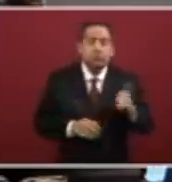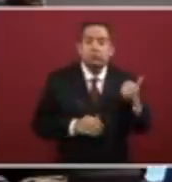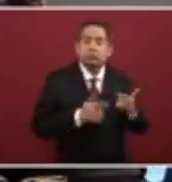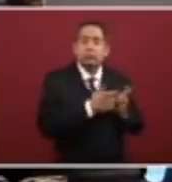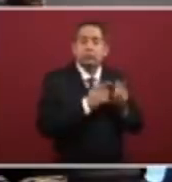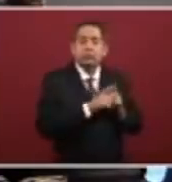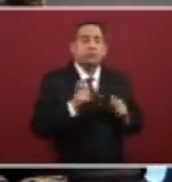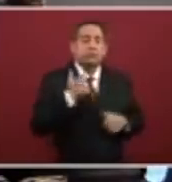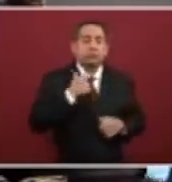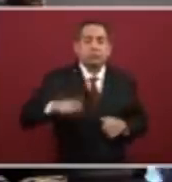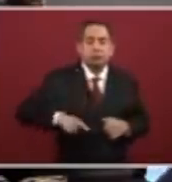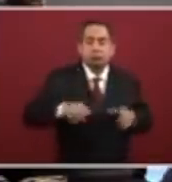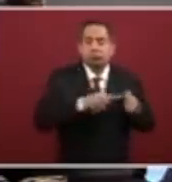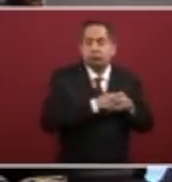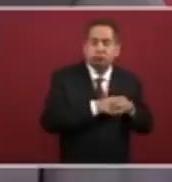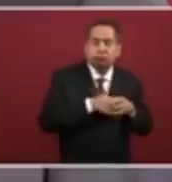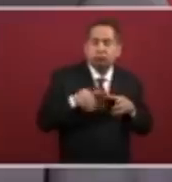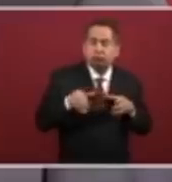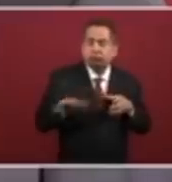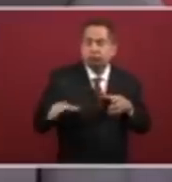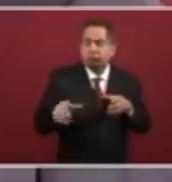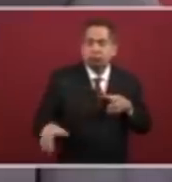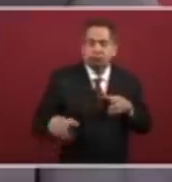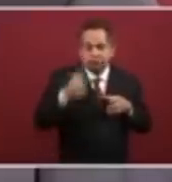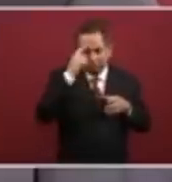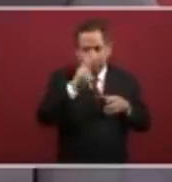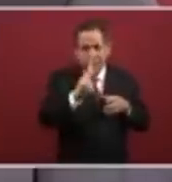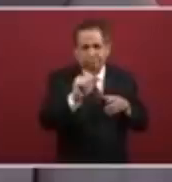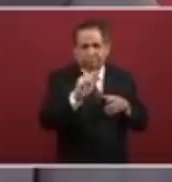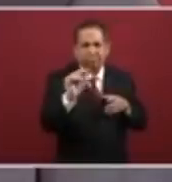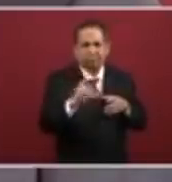corruptos en destruir a Pemex